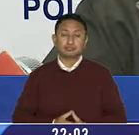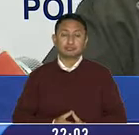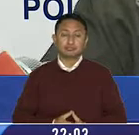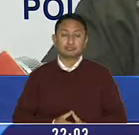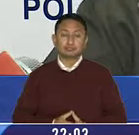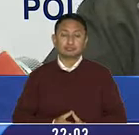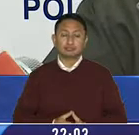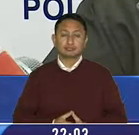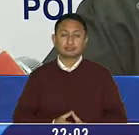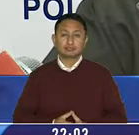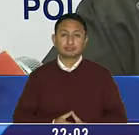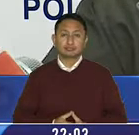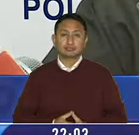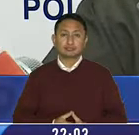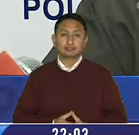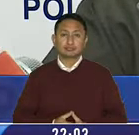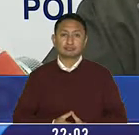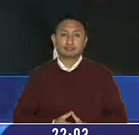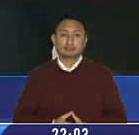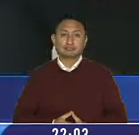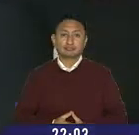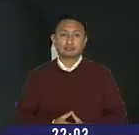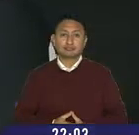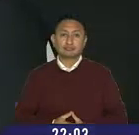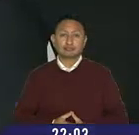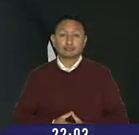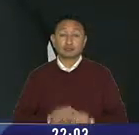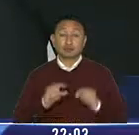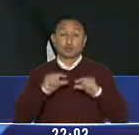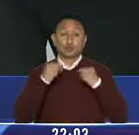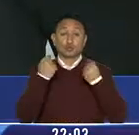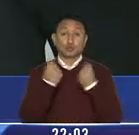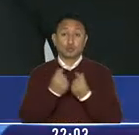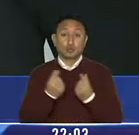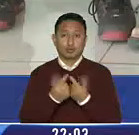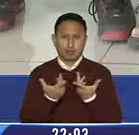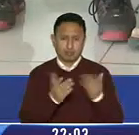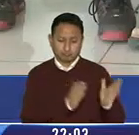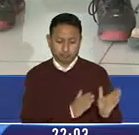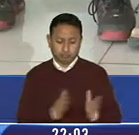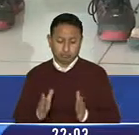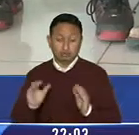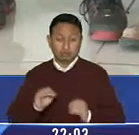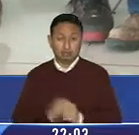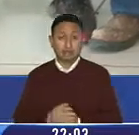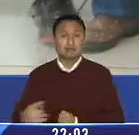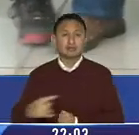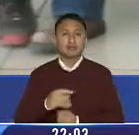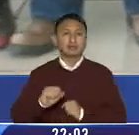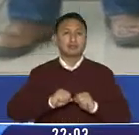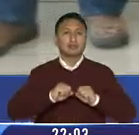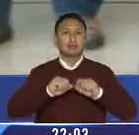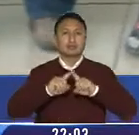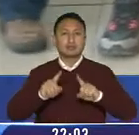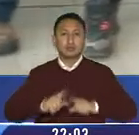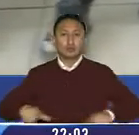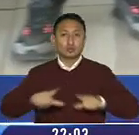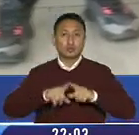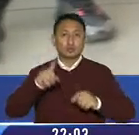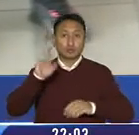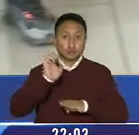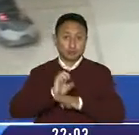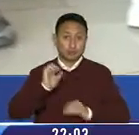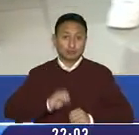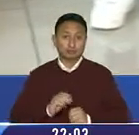fuera de las inmediaciones de los bancos. Era una agrupación totalmente organizada, mismos que operaban en varias ciudades del país, a quienes